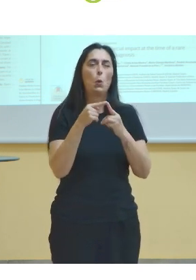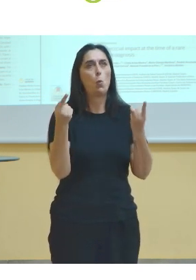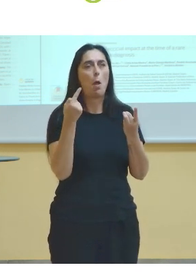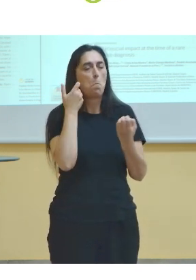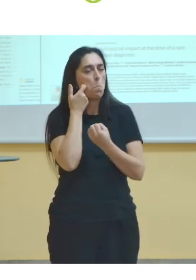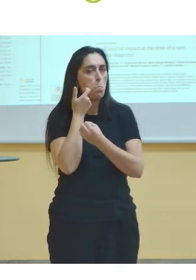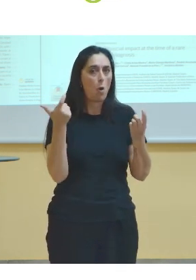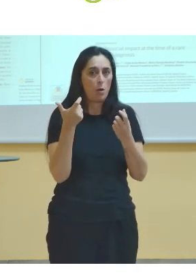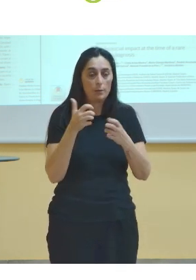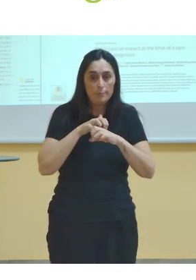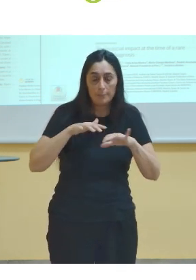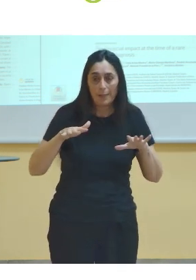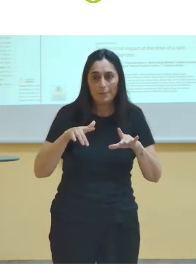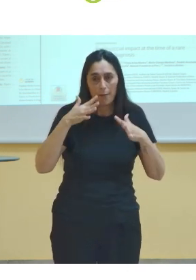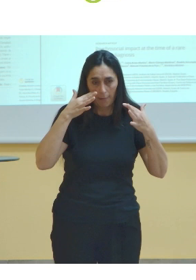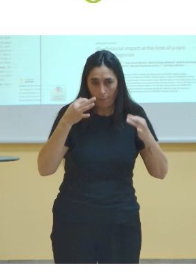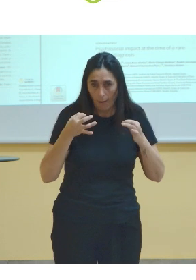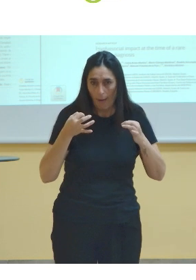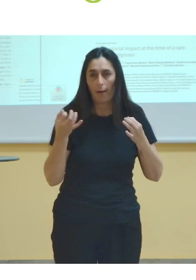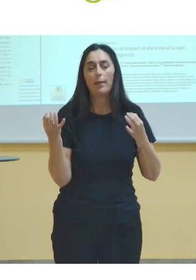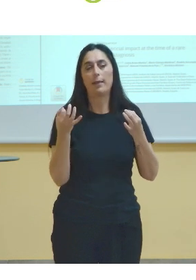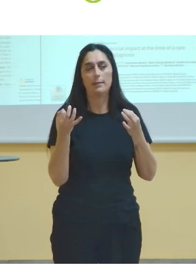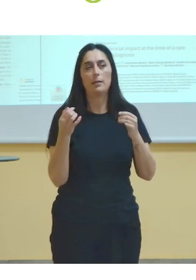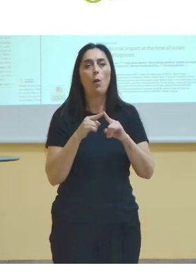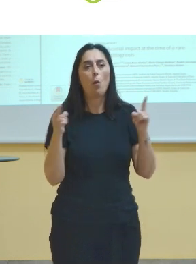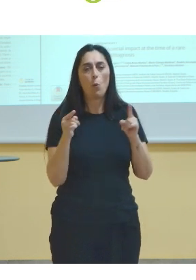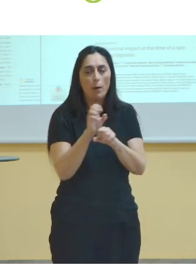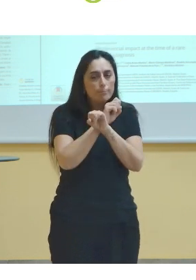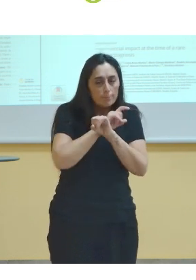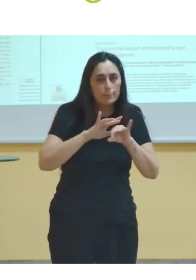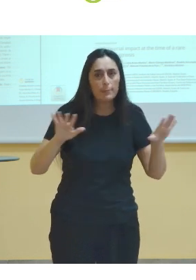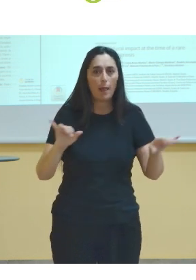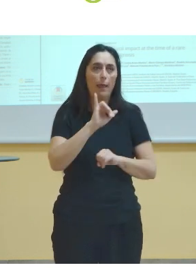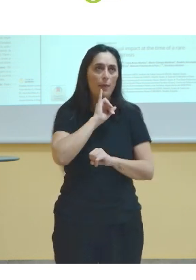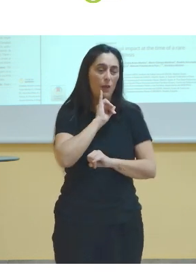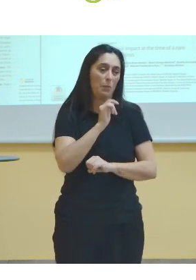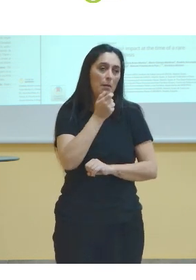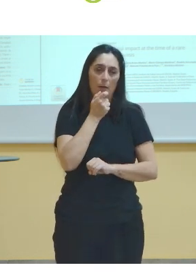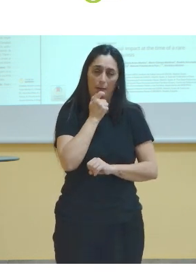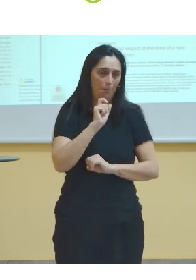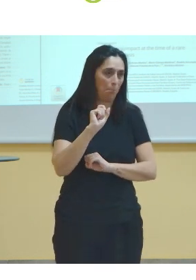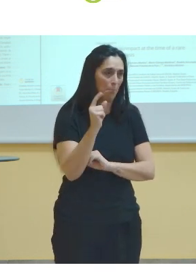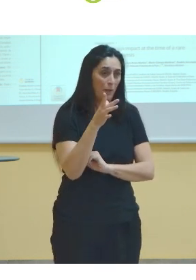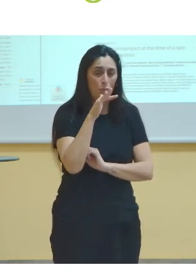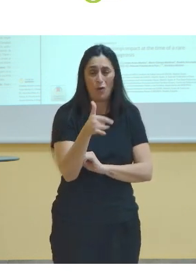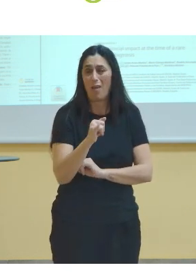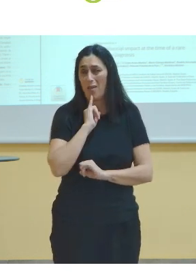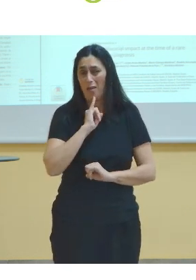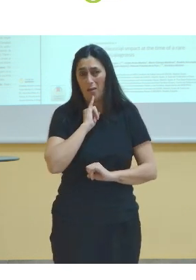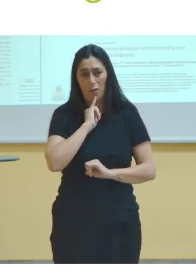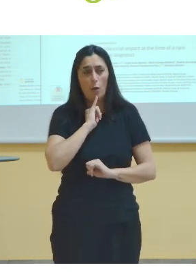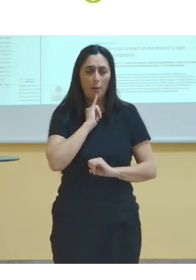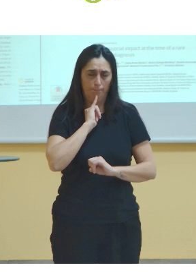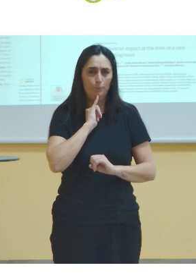impacto, lo que realmente hay detrás es que llegue a un mayor número de personas en idioma inglés, porque es el idioma en el que va a llegar a